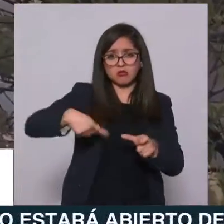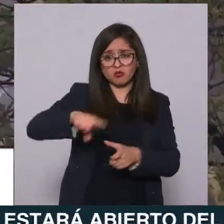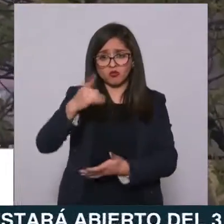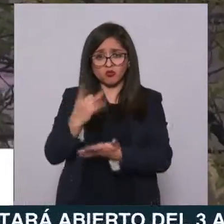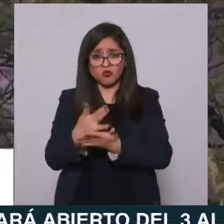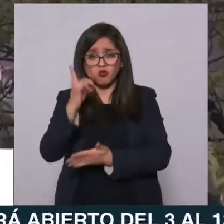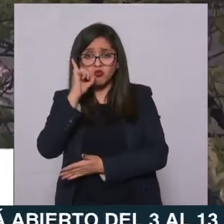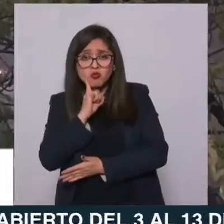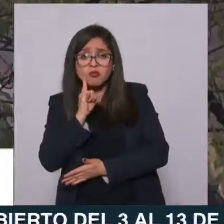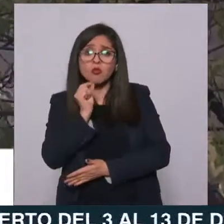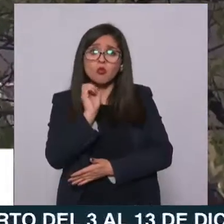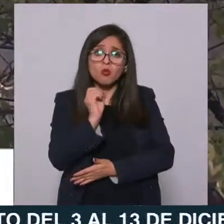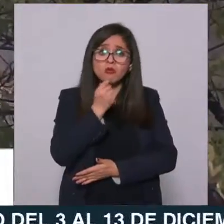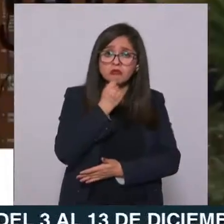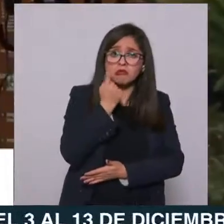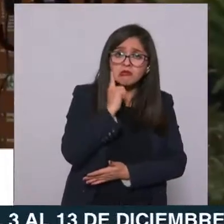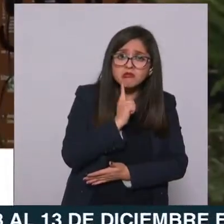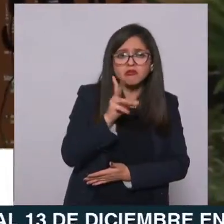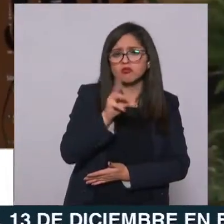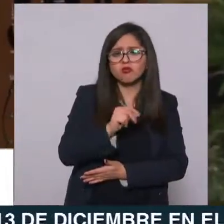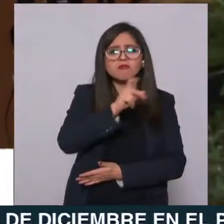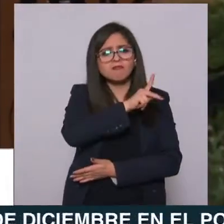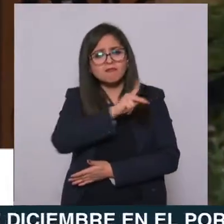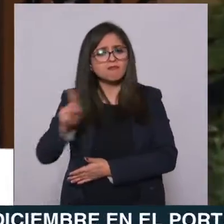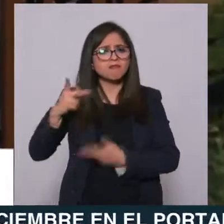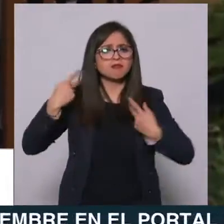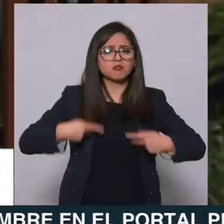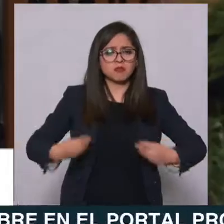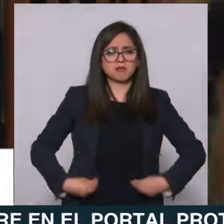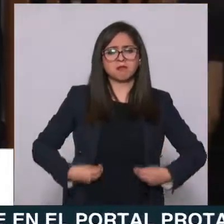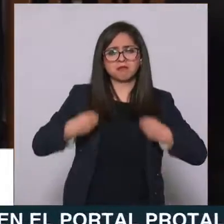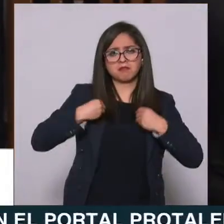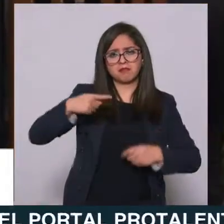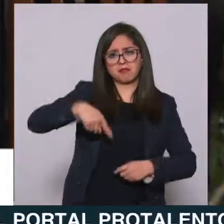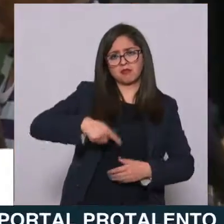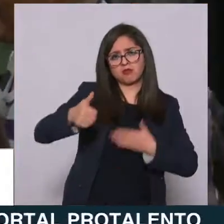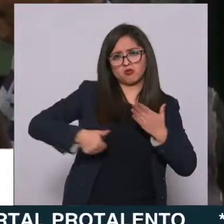niñas, sino de todos los habitantes y población flotante en